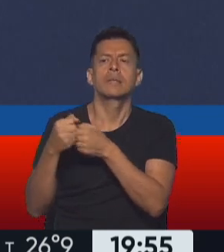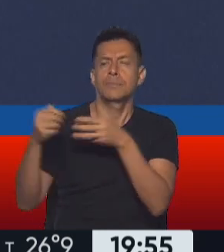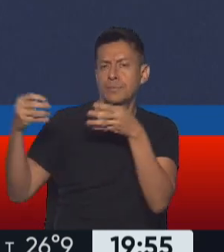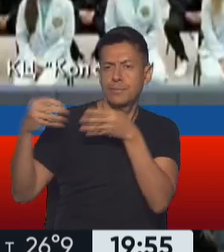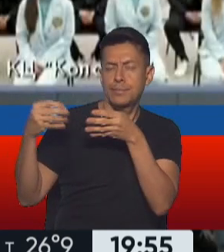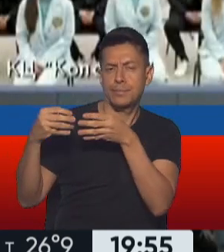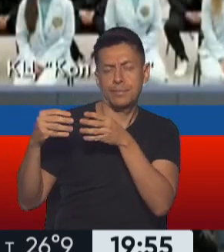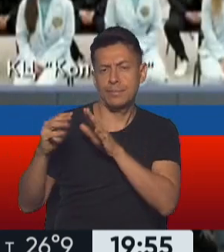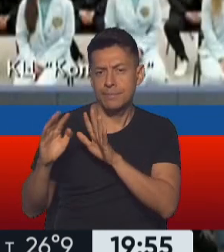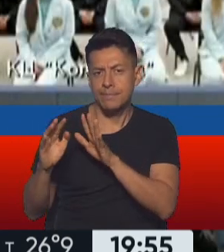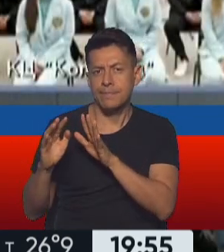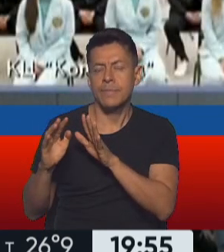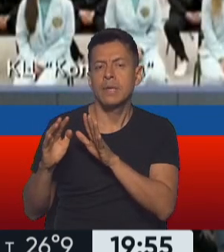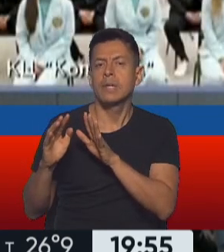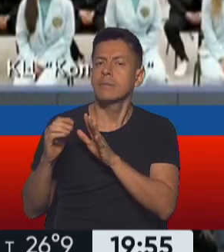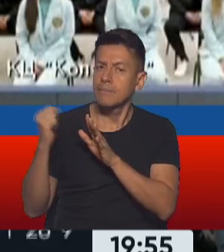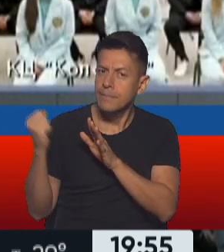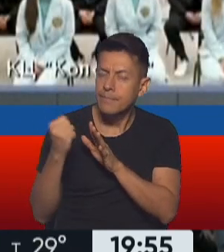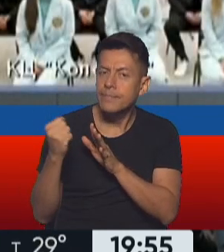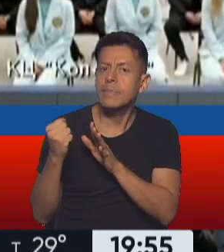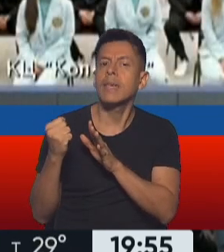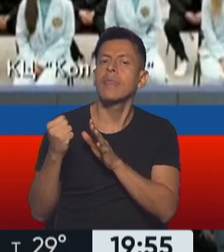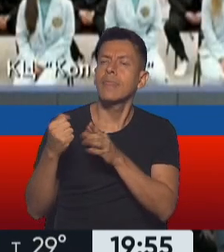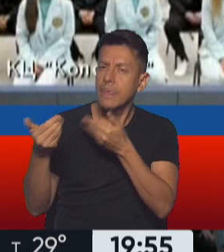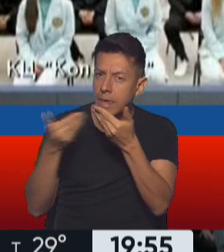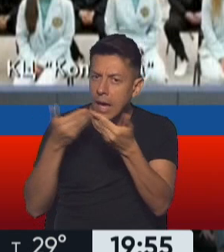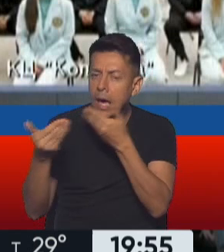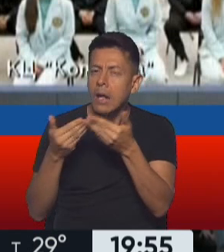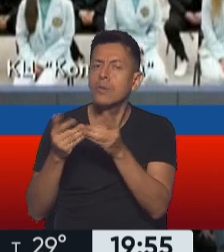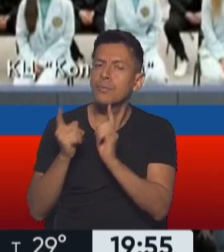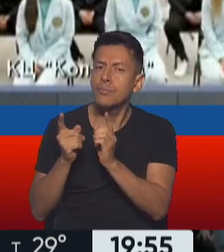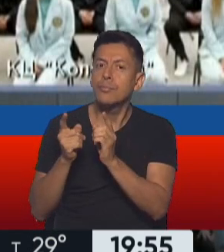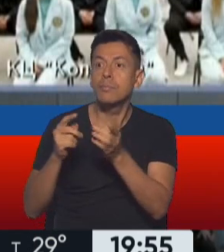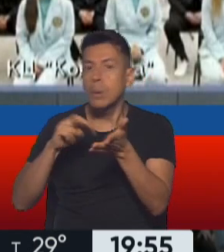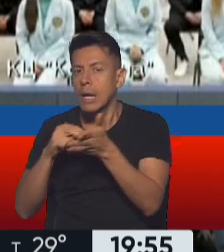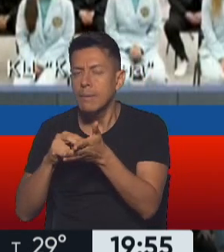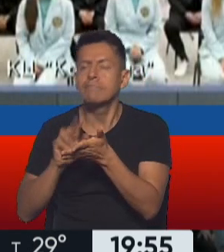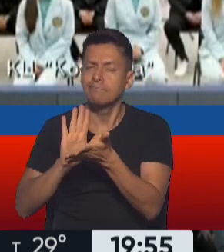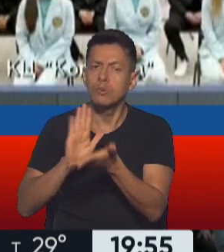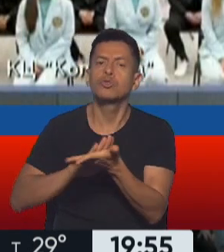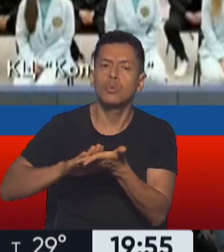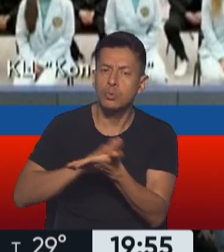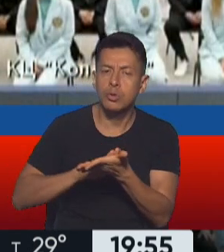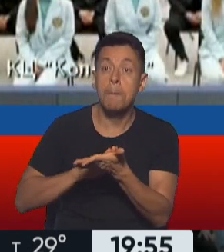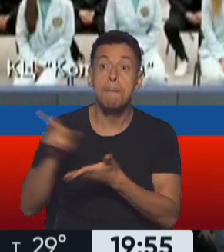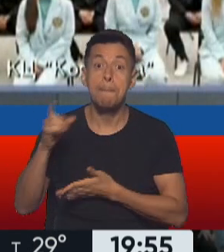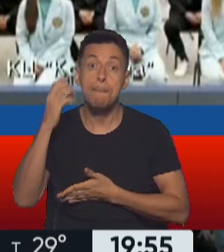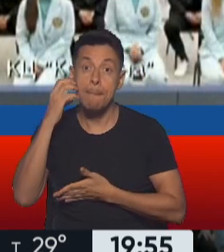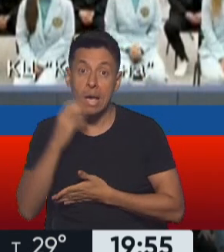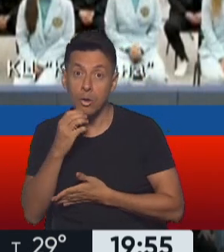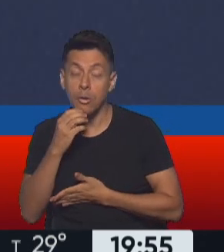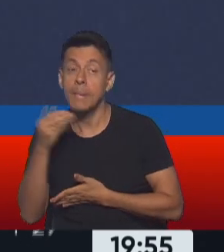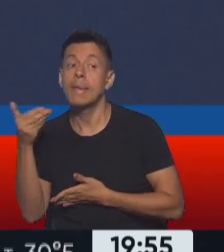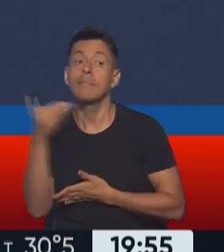su vez afirmaron que mantendrán el diálogo para resolver la crisis macro además le pidió a